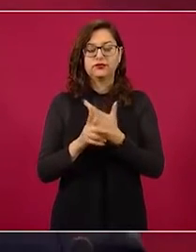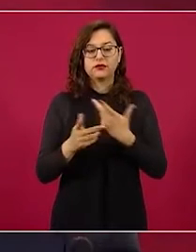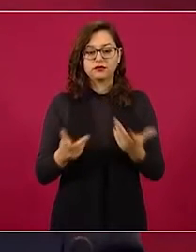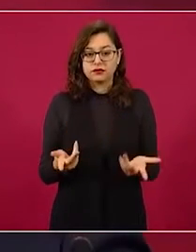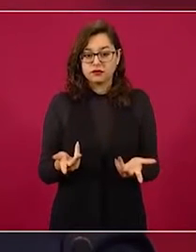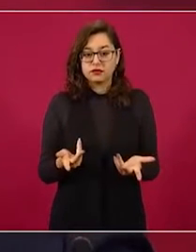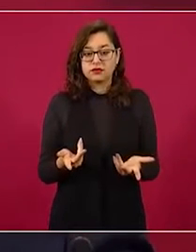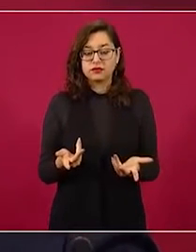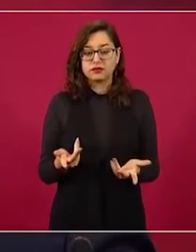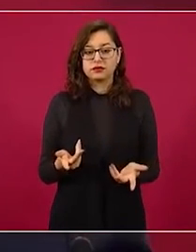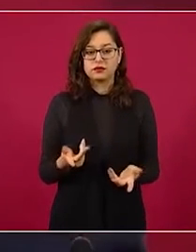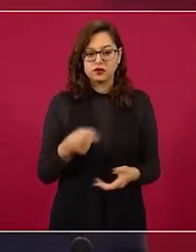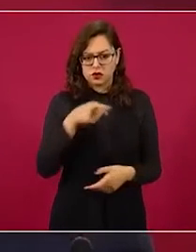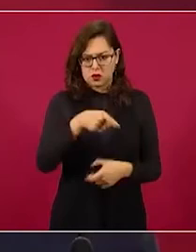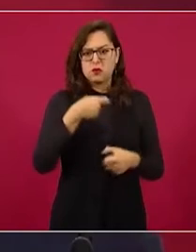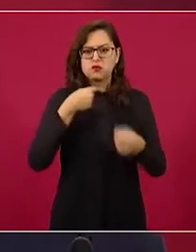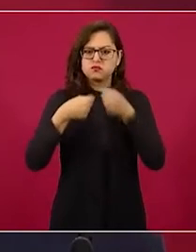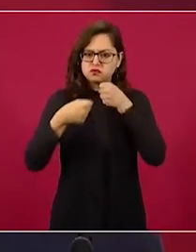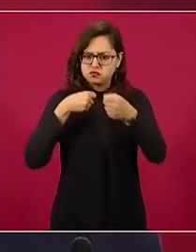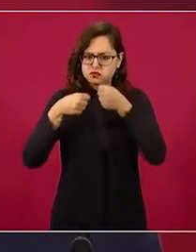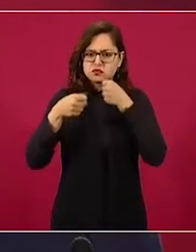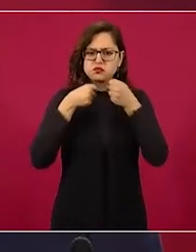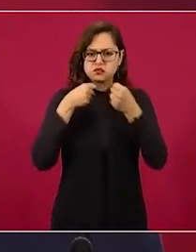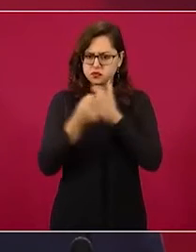ejerzan su periodismo,